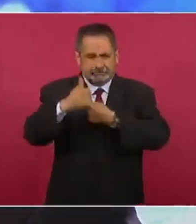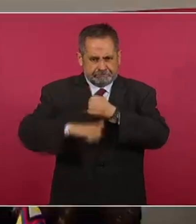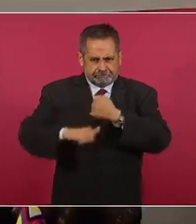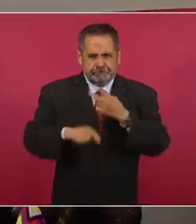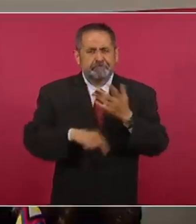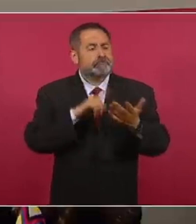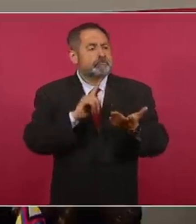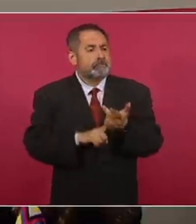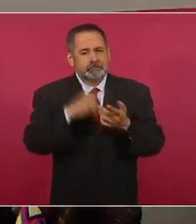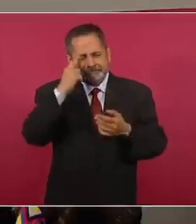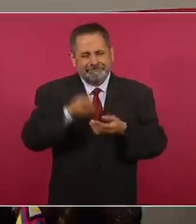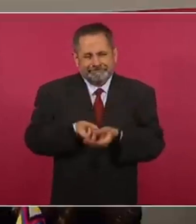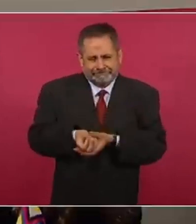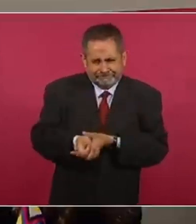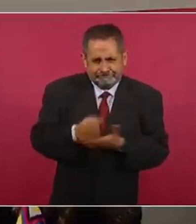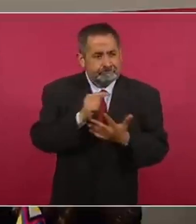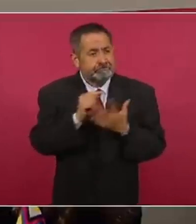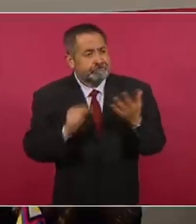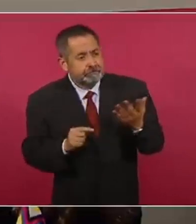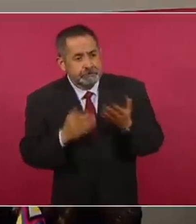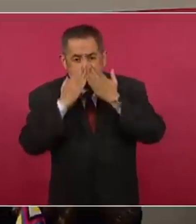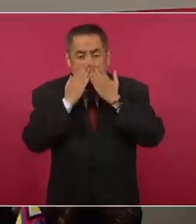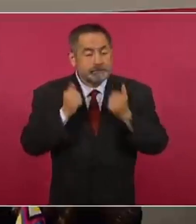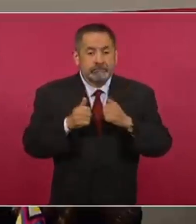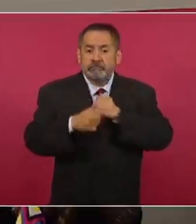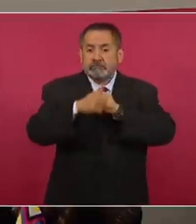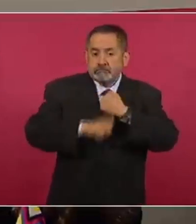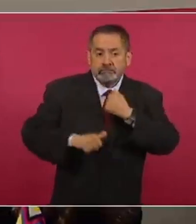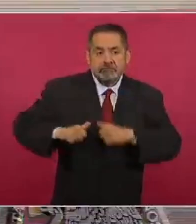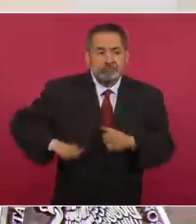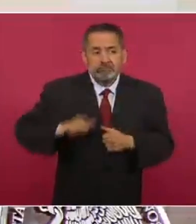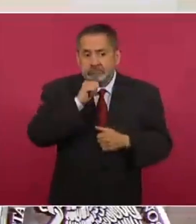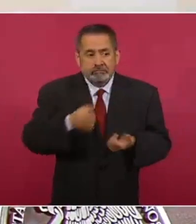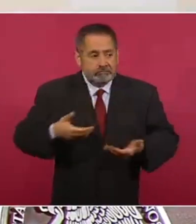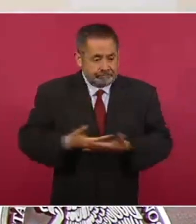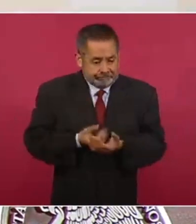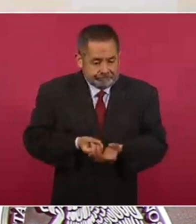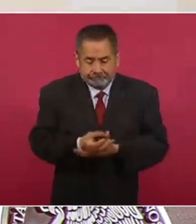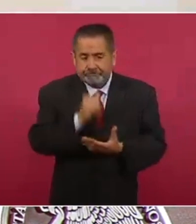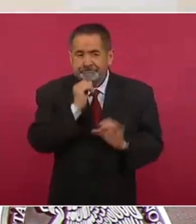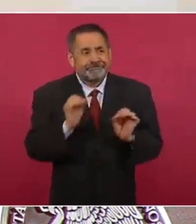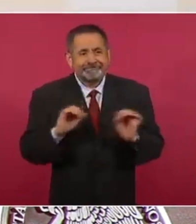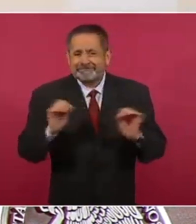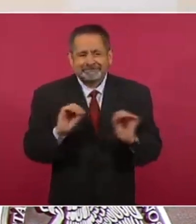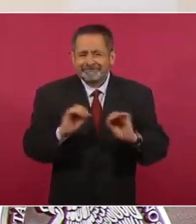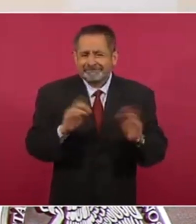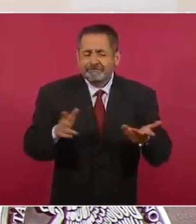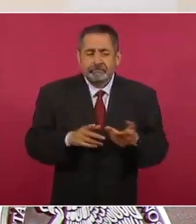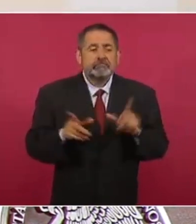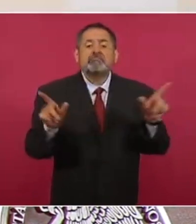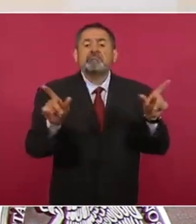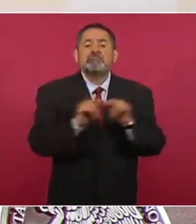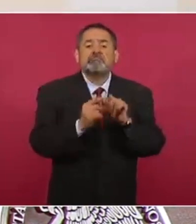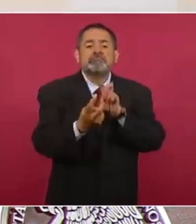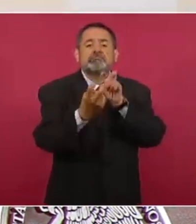sala de expulsión pues no no llevaba a cabo cirugías ni partos lo que ocurría y eran consultas de medicina